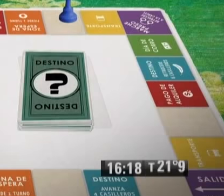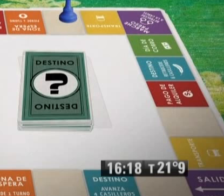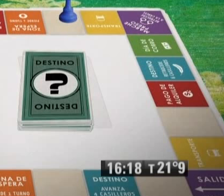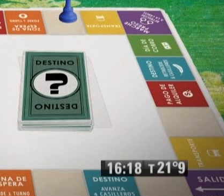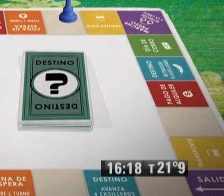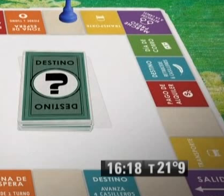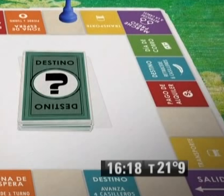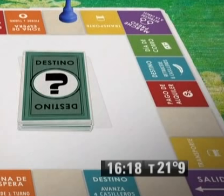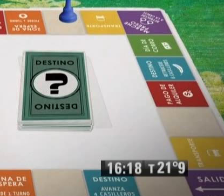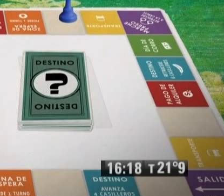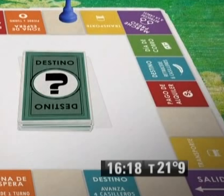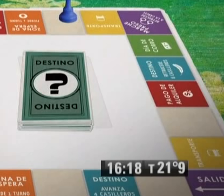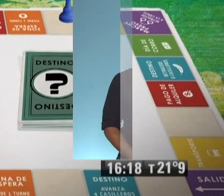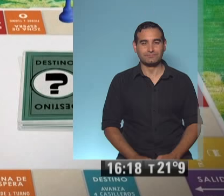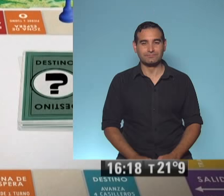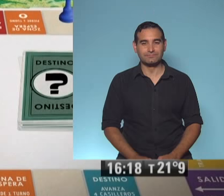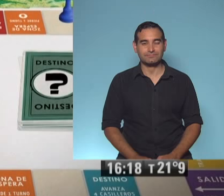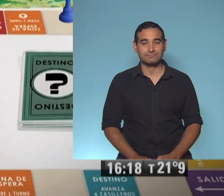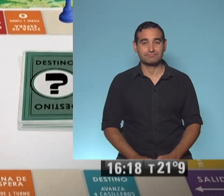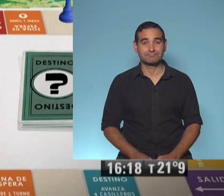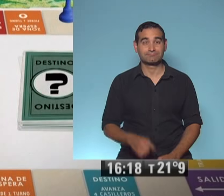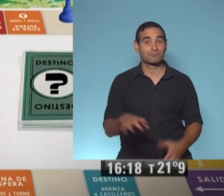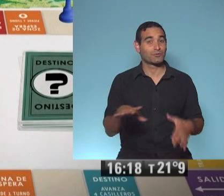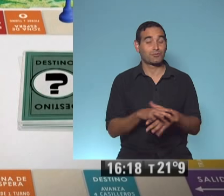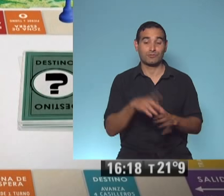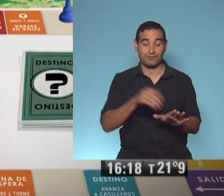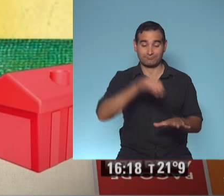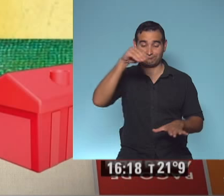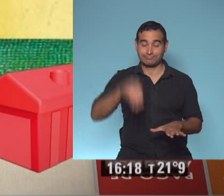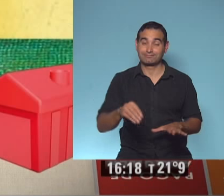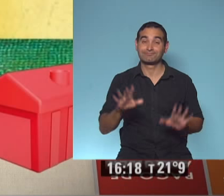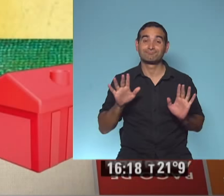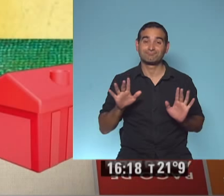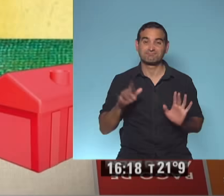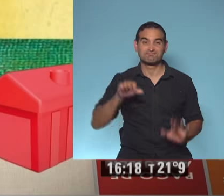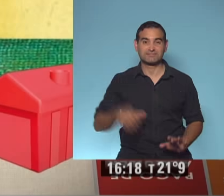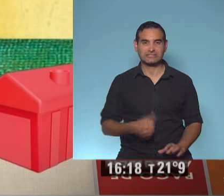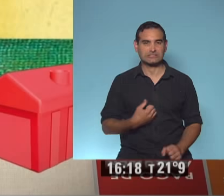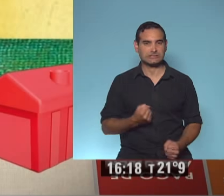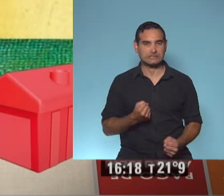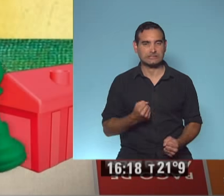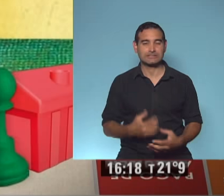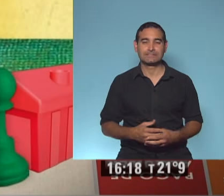Seis... Siete y ocho. Justo. Caíste en mi tienda. Ja, ja, ja.